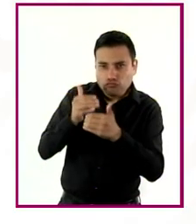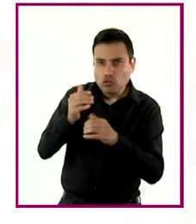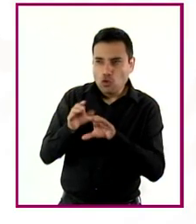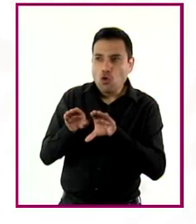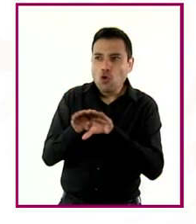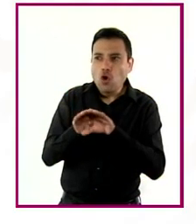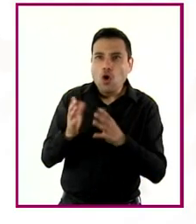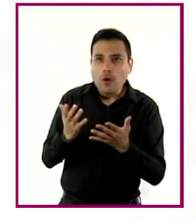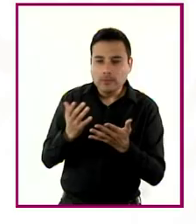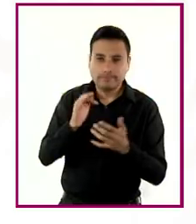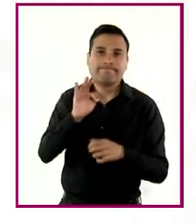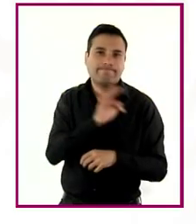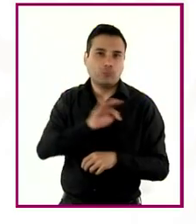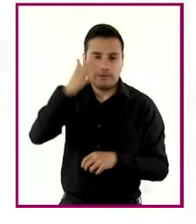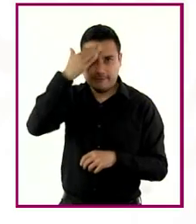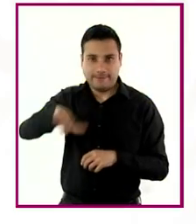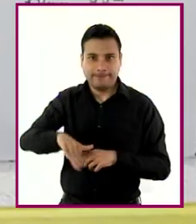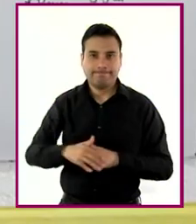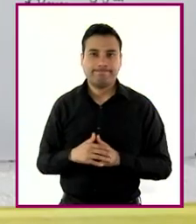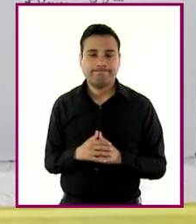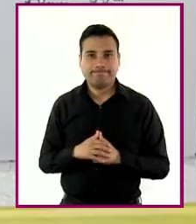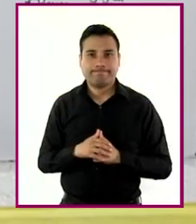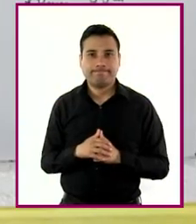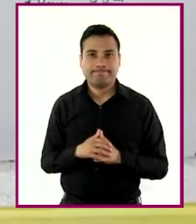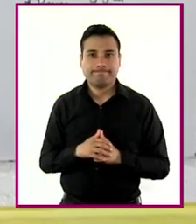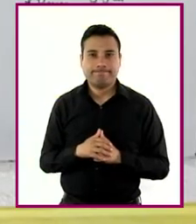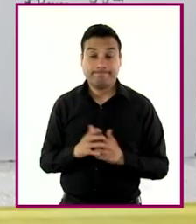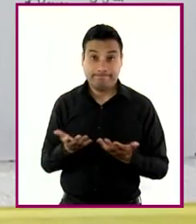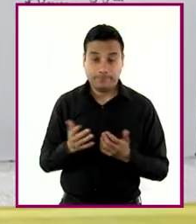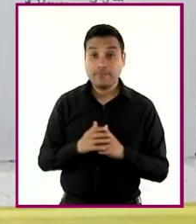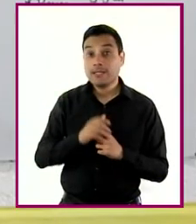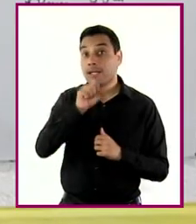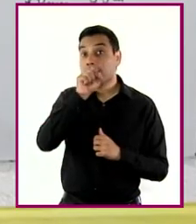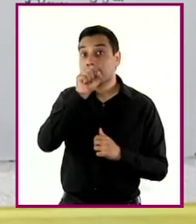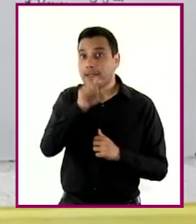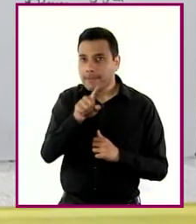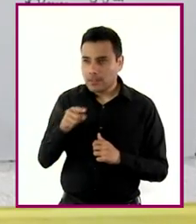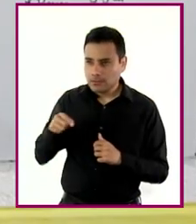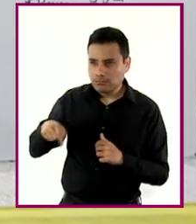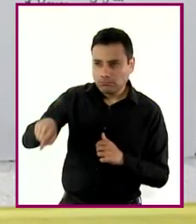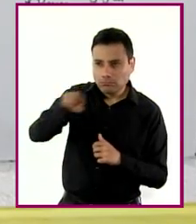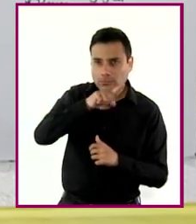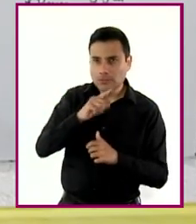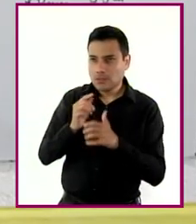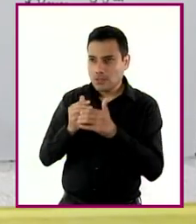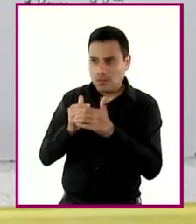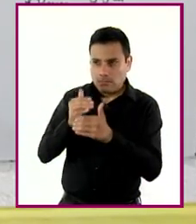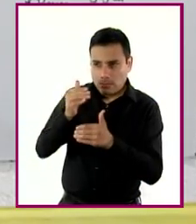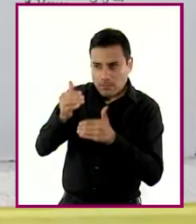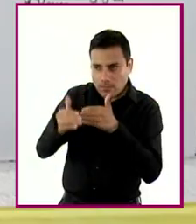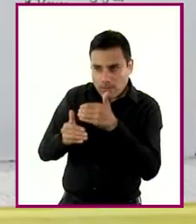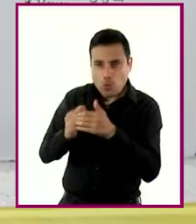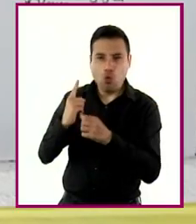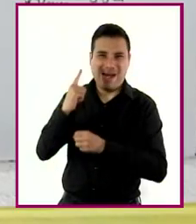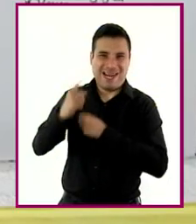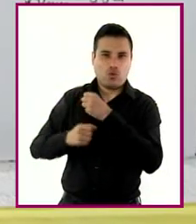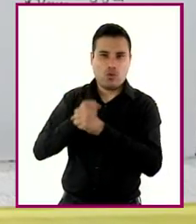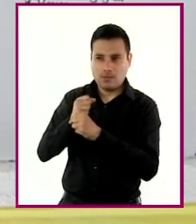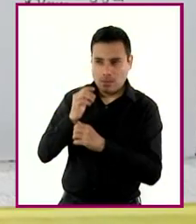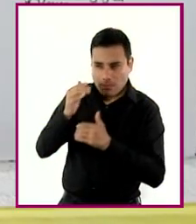uno de los campos formativos, así como su avance a lo largo del ciclo